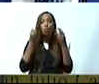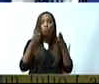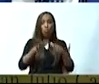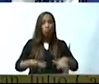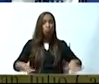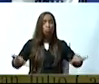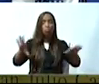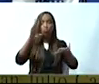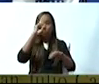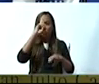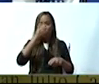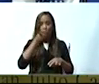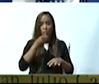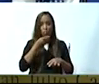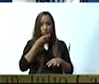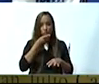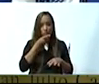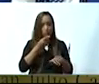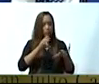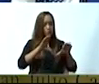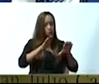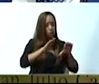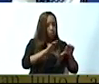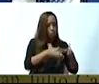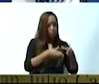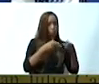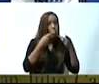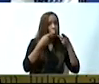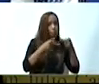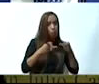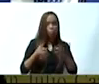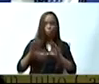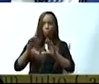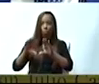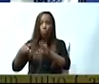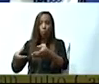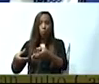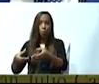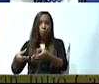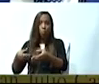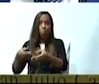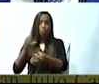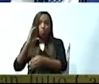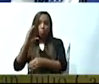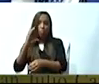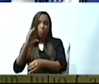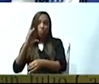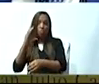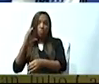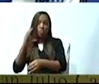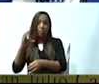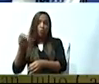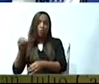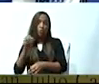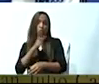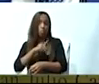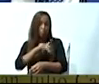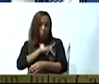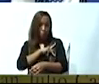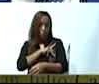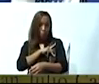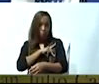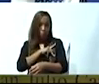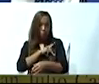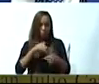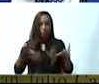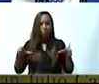Permanentemente la gente se expresa, porque los dominicanos somos especialistas en saber de todo y en ocasiones estudiar